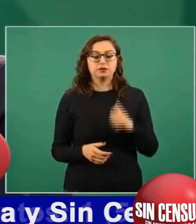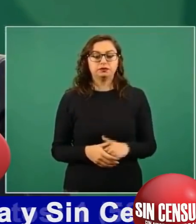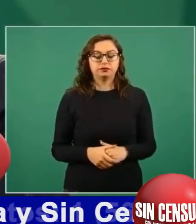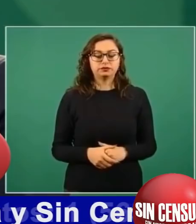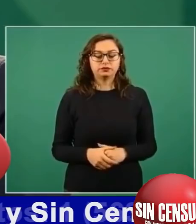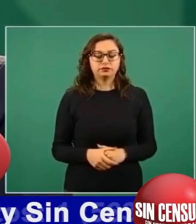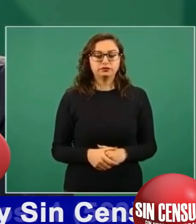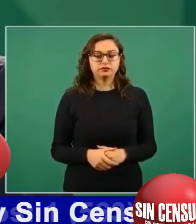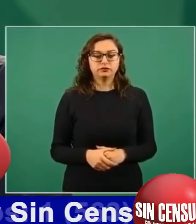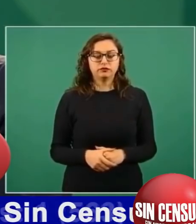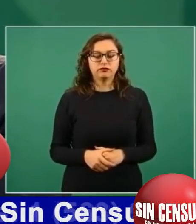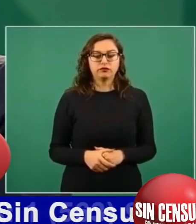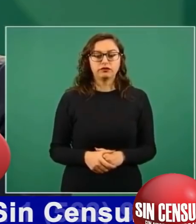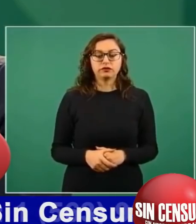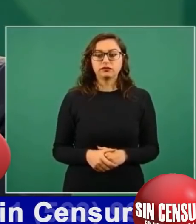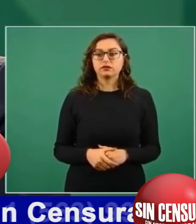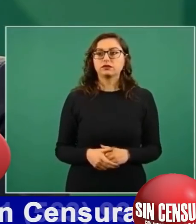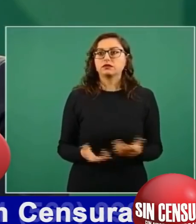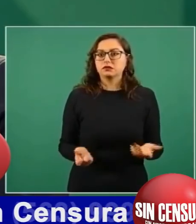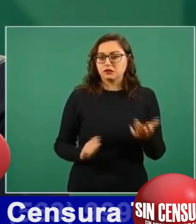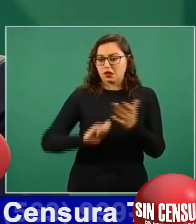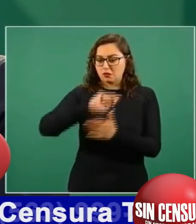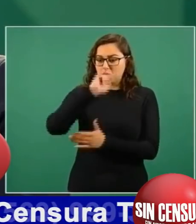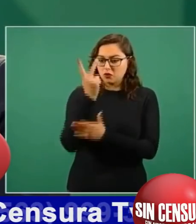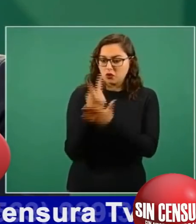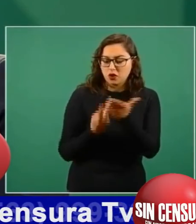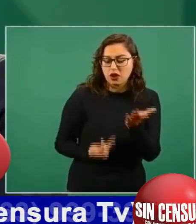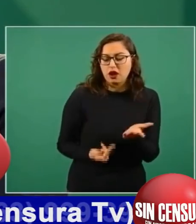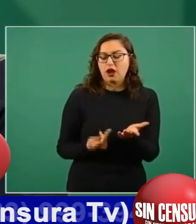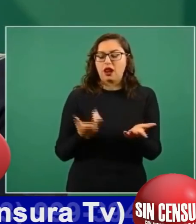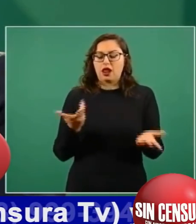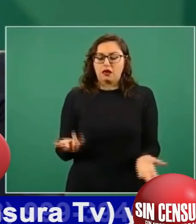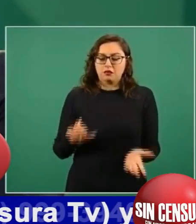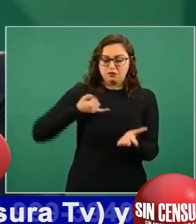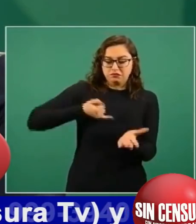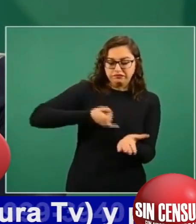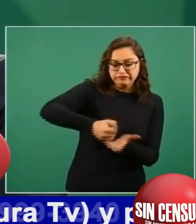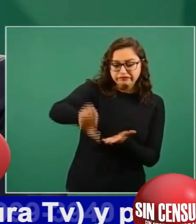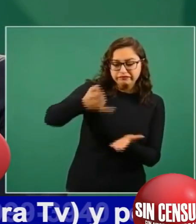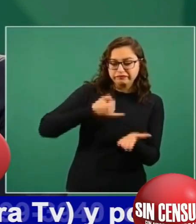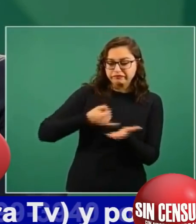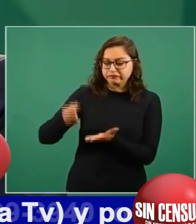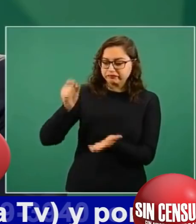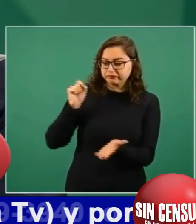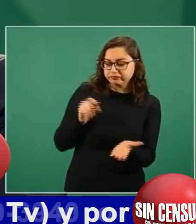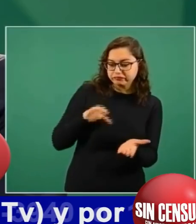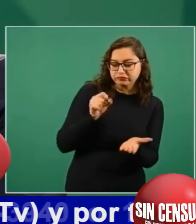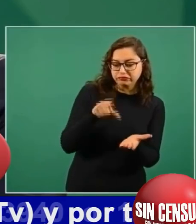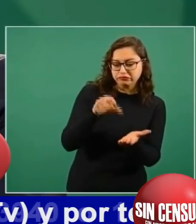con programas como el Sembrando Vida a productores centroamericanos,